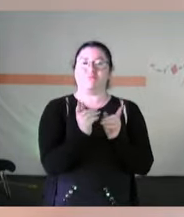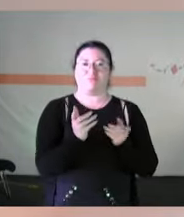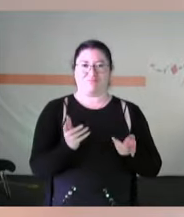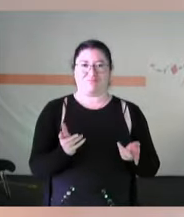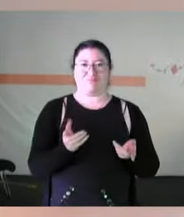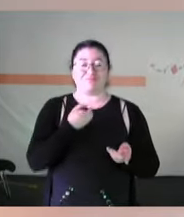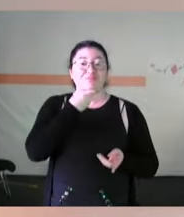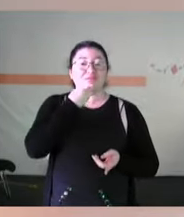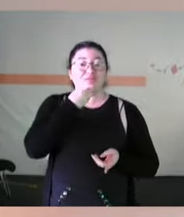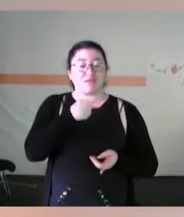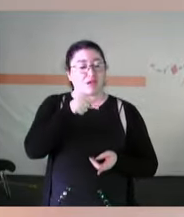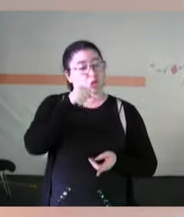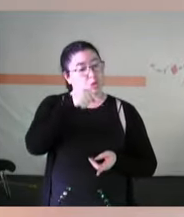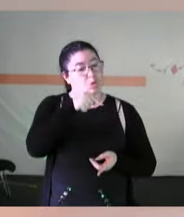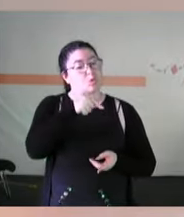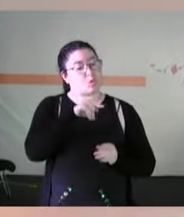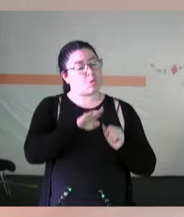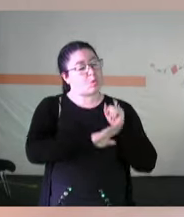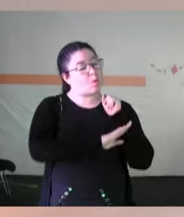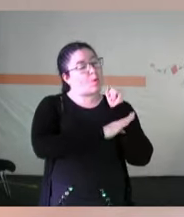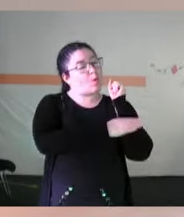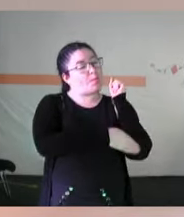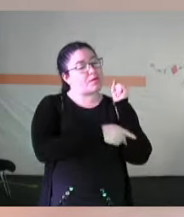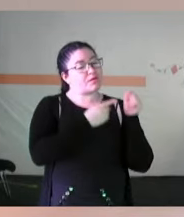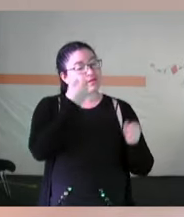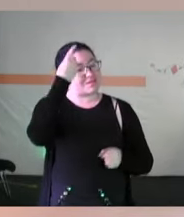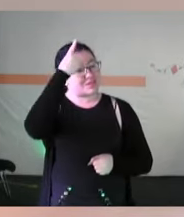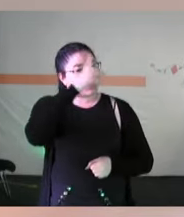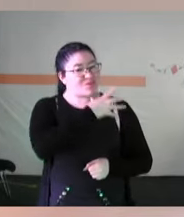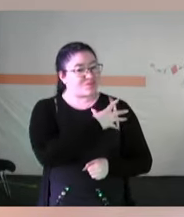y le dice que va a ser la madre del Hijo de Dios.